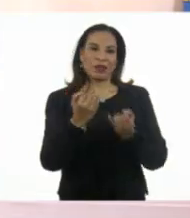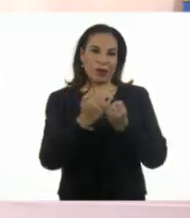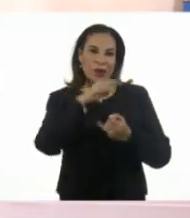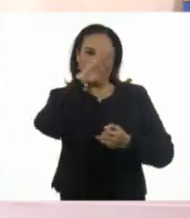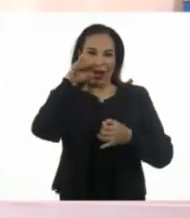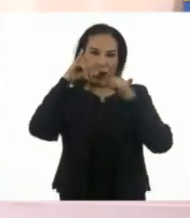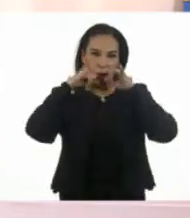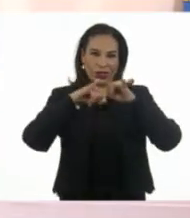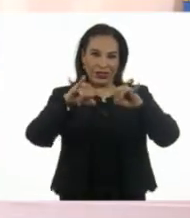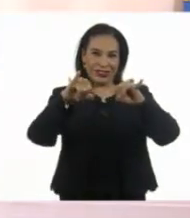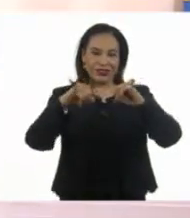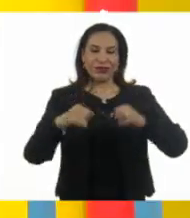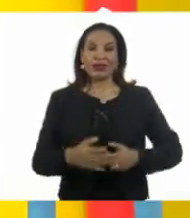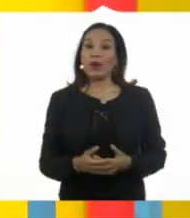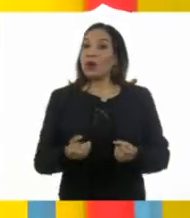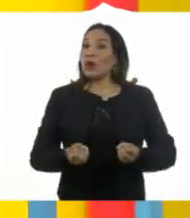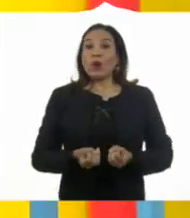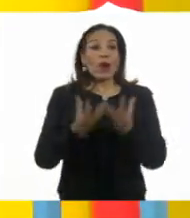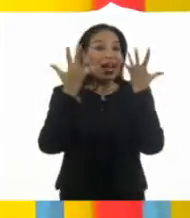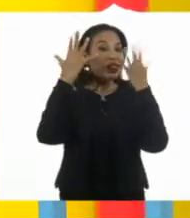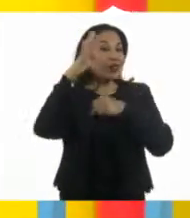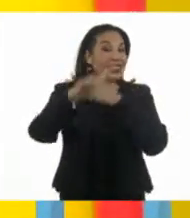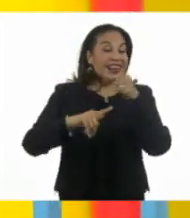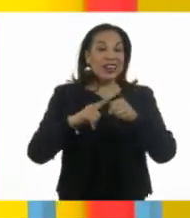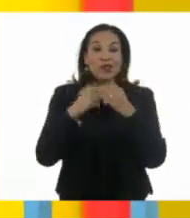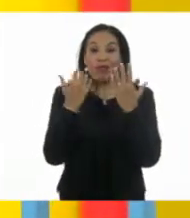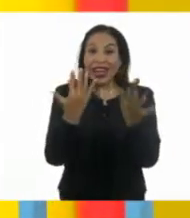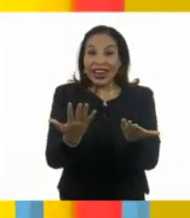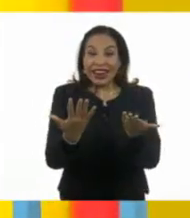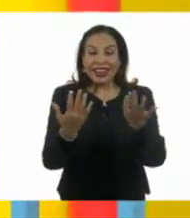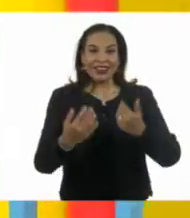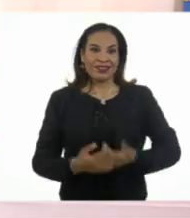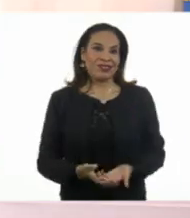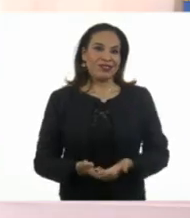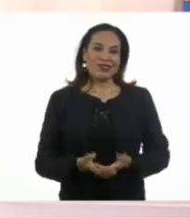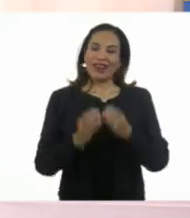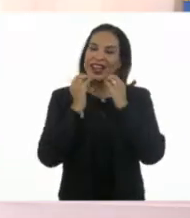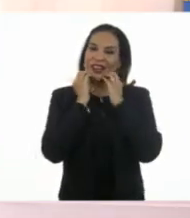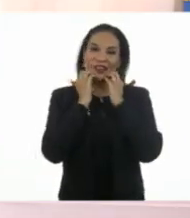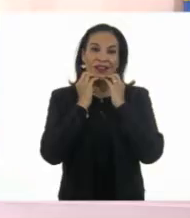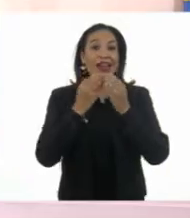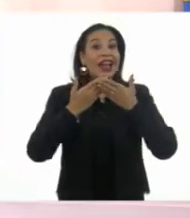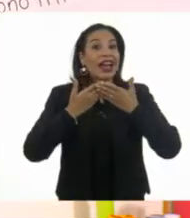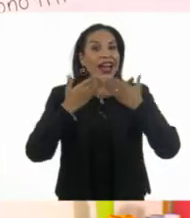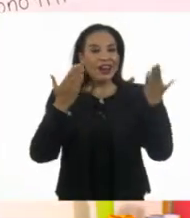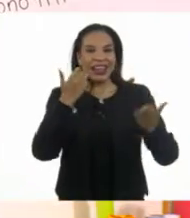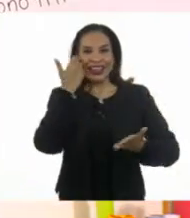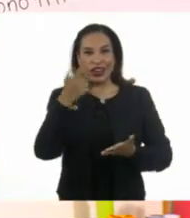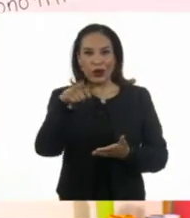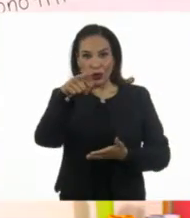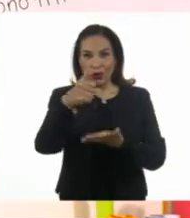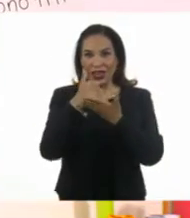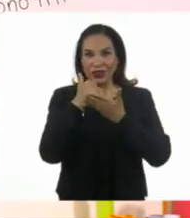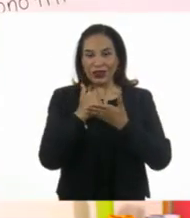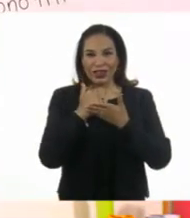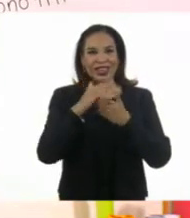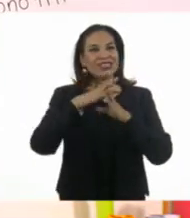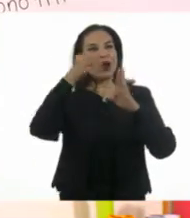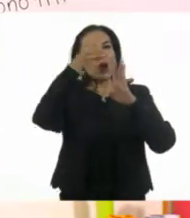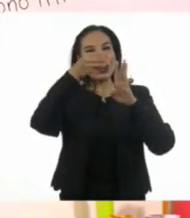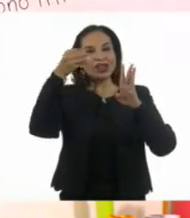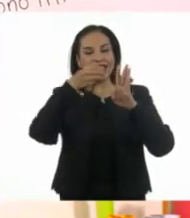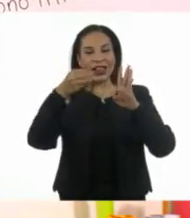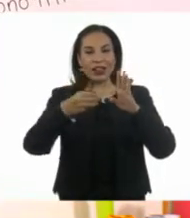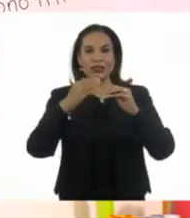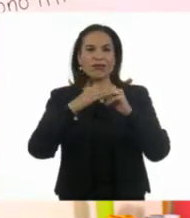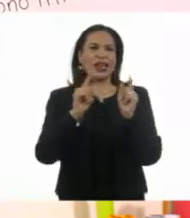mamut. ¡Ay! ¡Cuántos animales! Sí. ¡Wow! Ahora quiero que me ayudes a ordenarlos